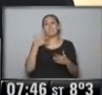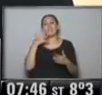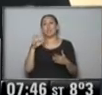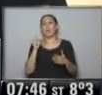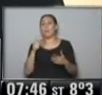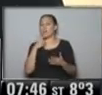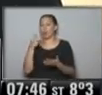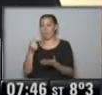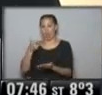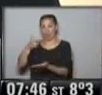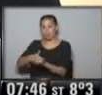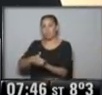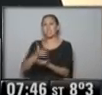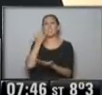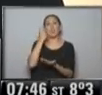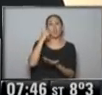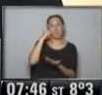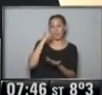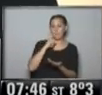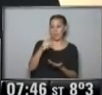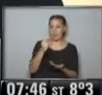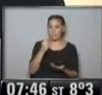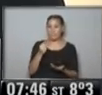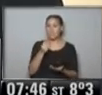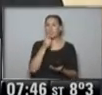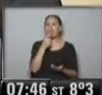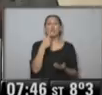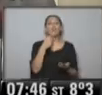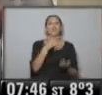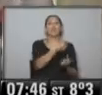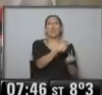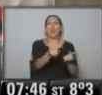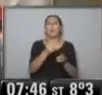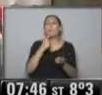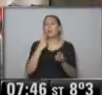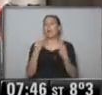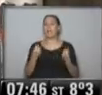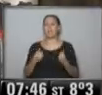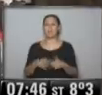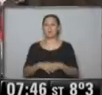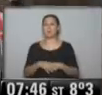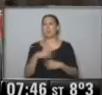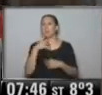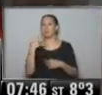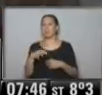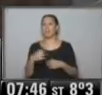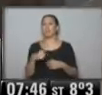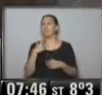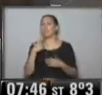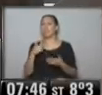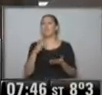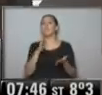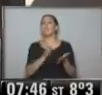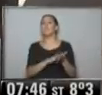efectivo 10,000 pes a través de créditos sobre compra directa es decir que van a tener que presentar la la